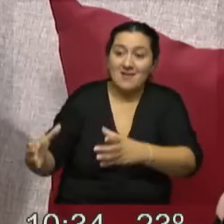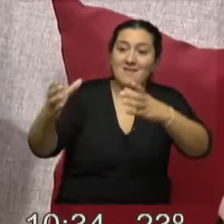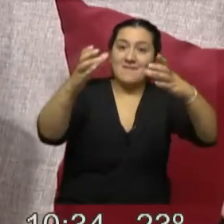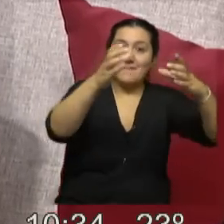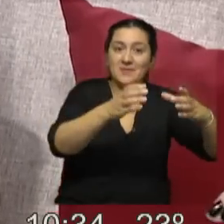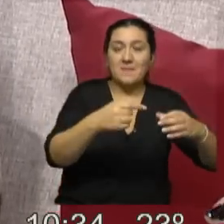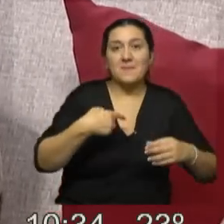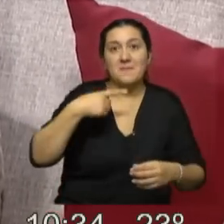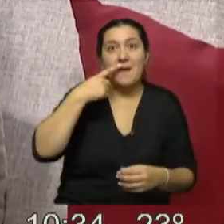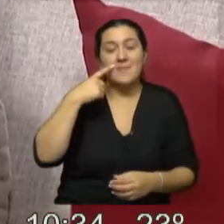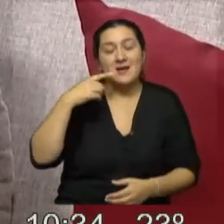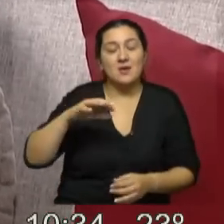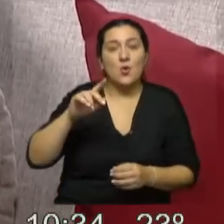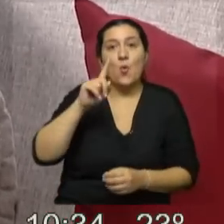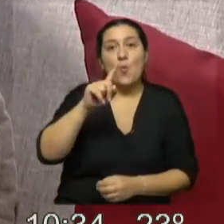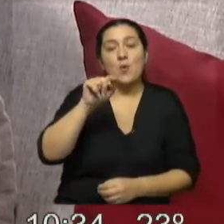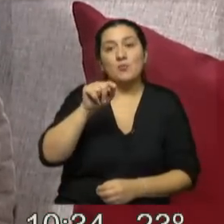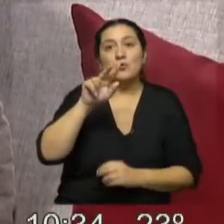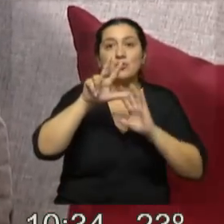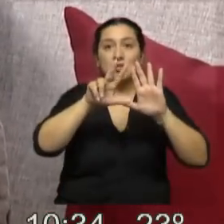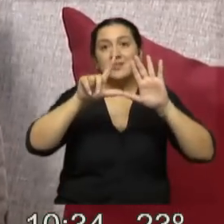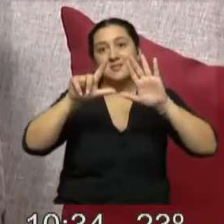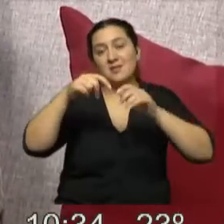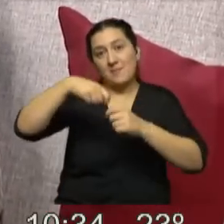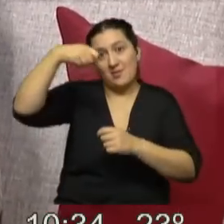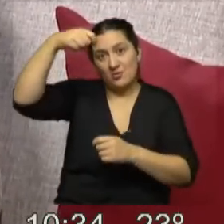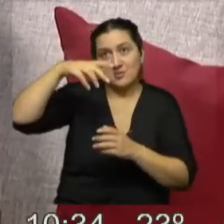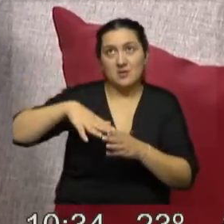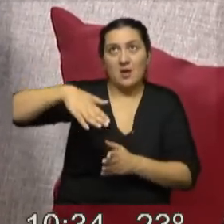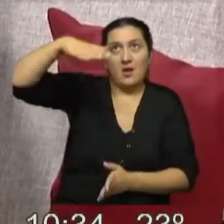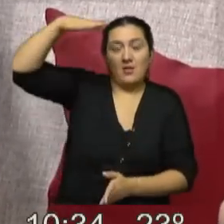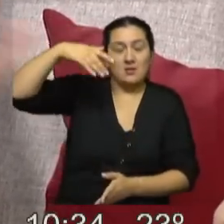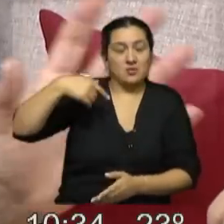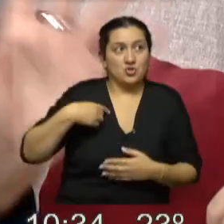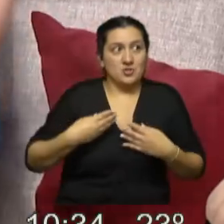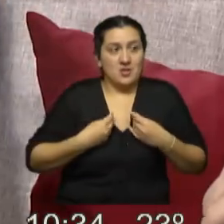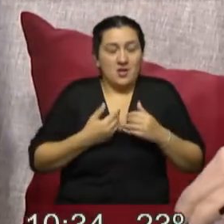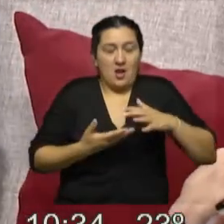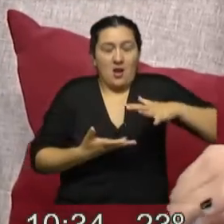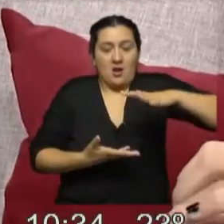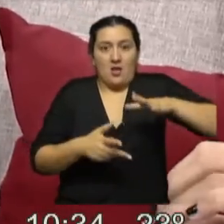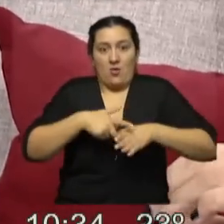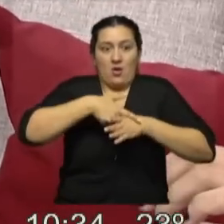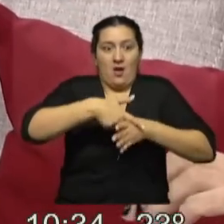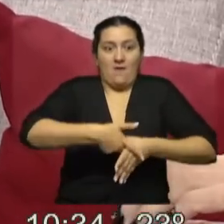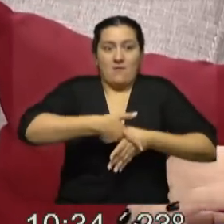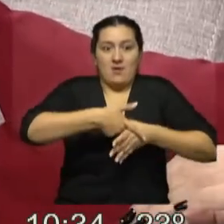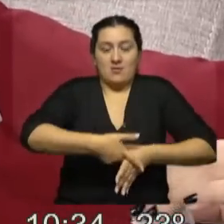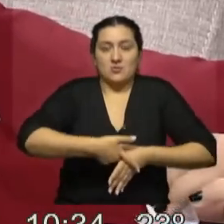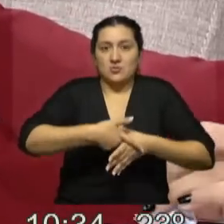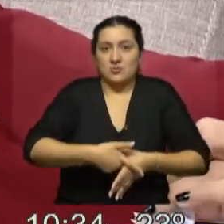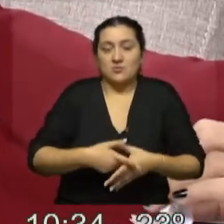me mide un 87 cuando me levantaba y me yo sentía que era bastante más que un pony capaz que en ese momento